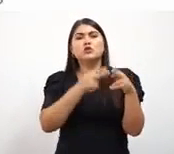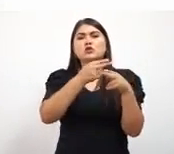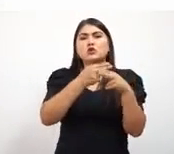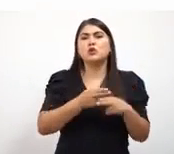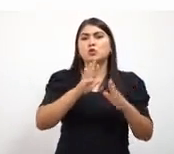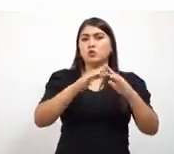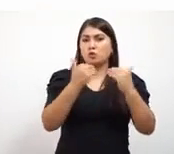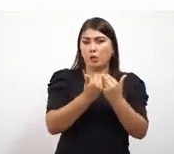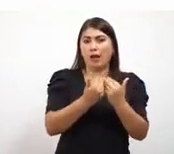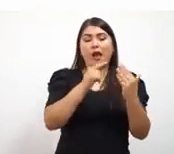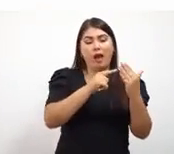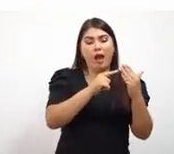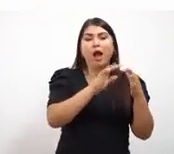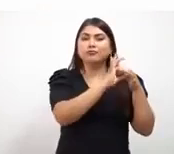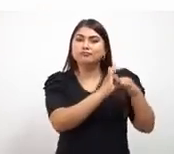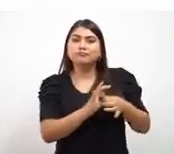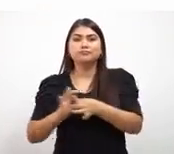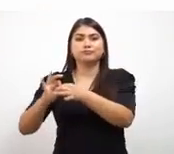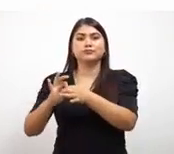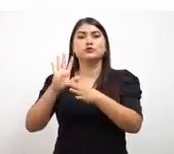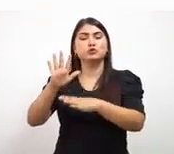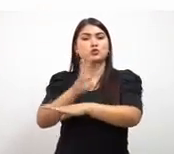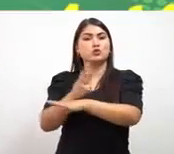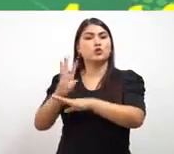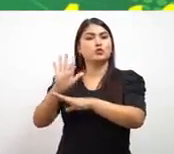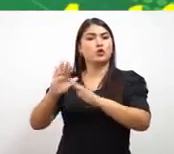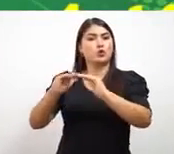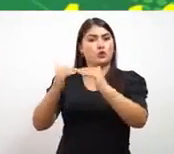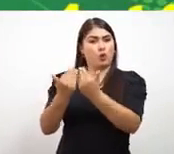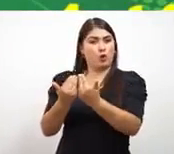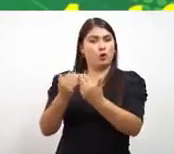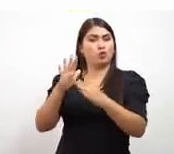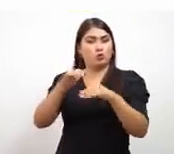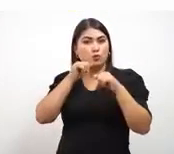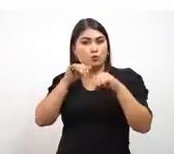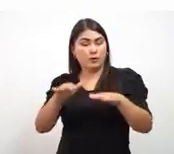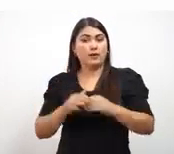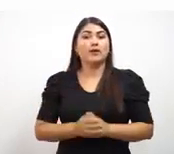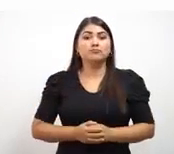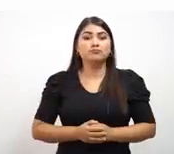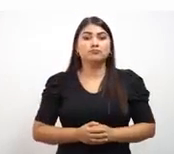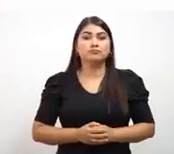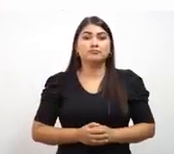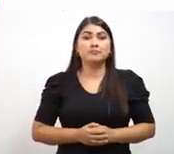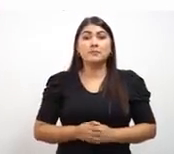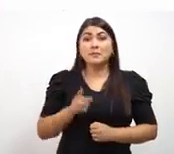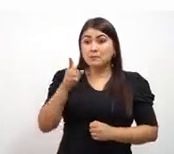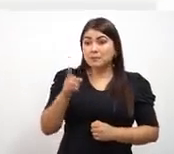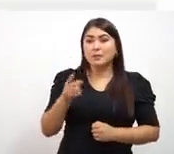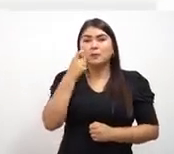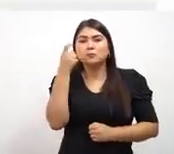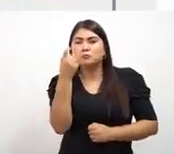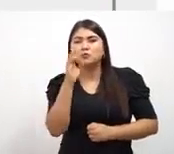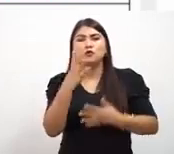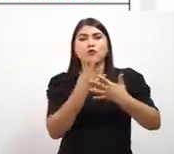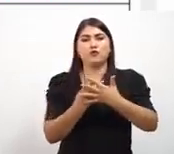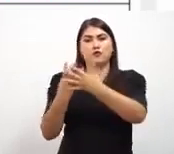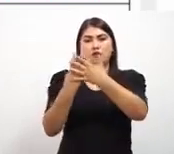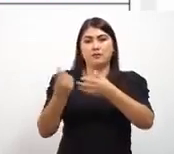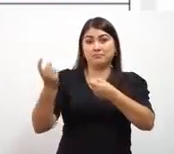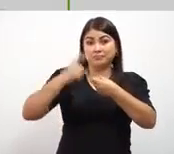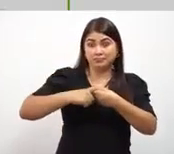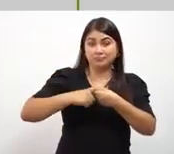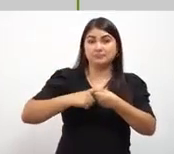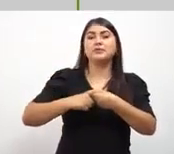listado de colegios. Estos enlaces dirigen a las páginas web de las instituciones educativas. Aquí, buscamos